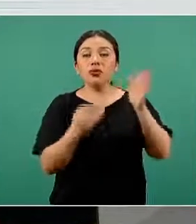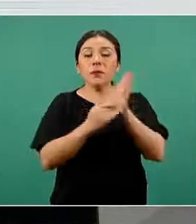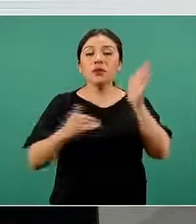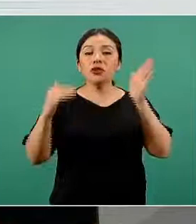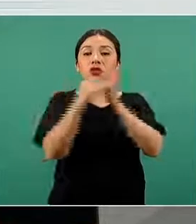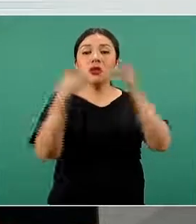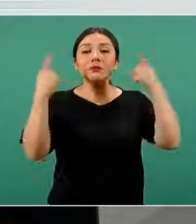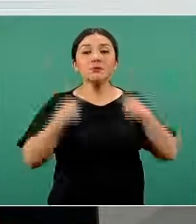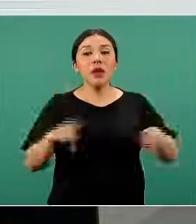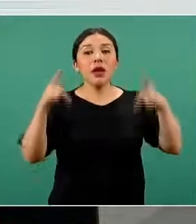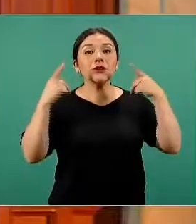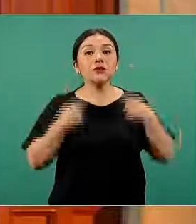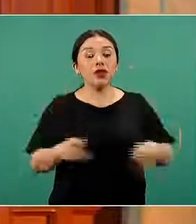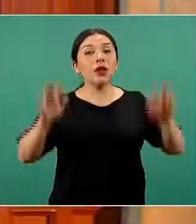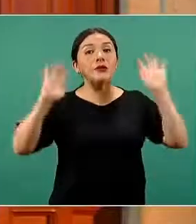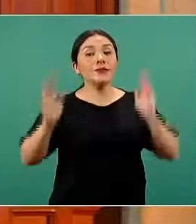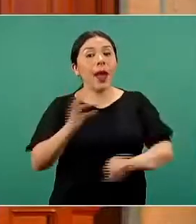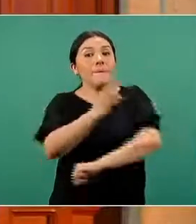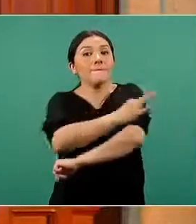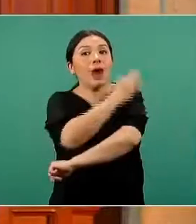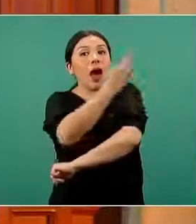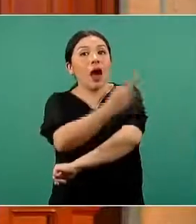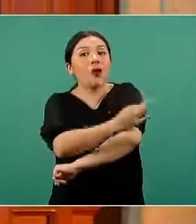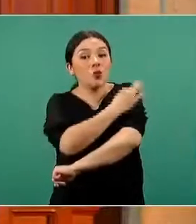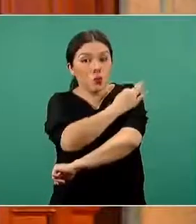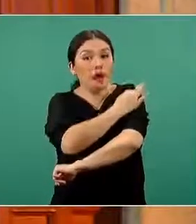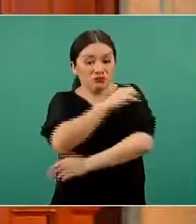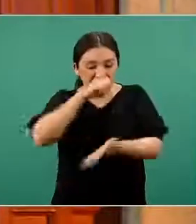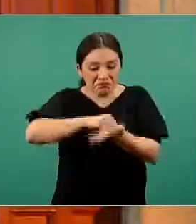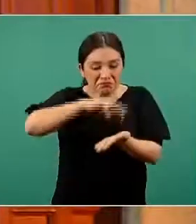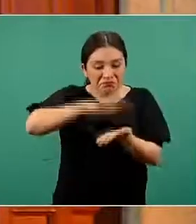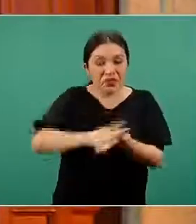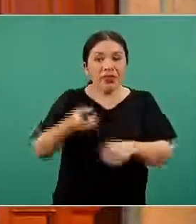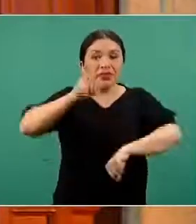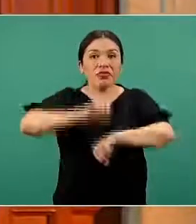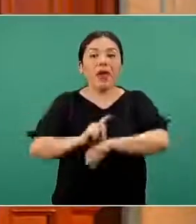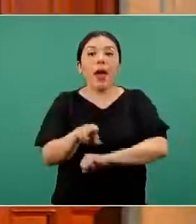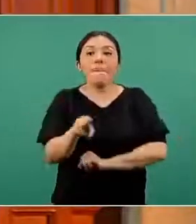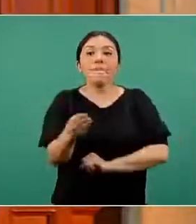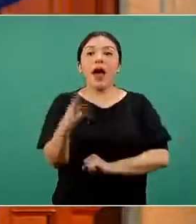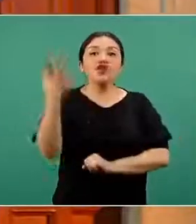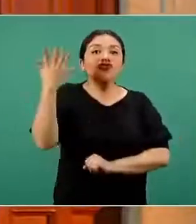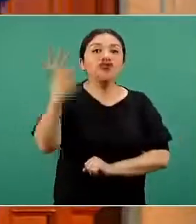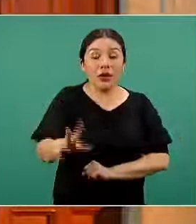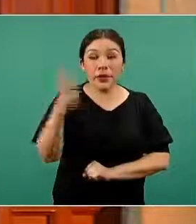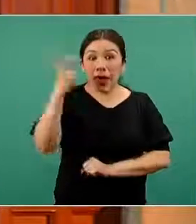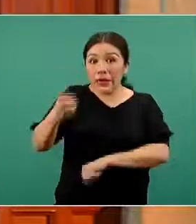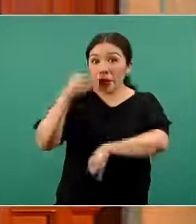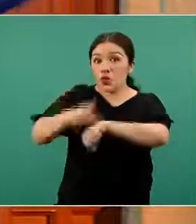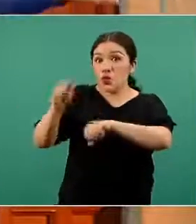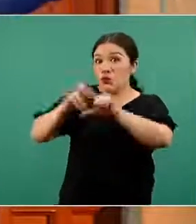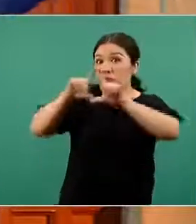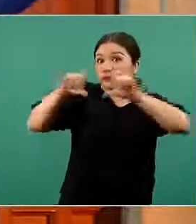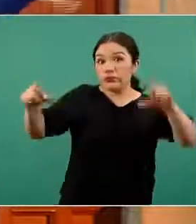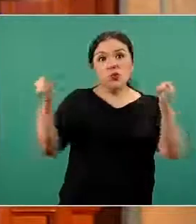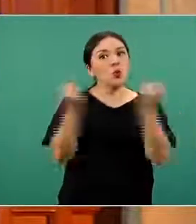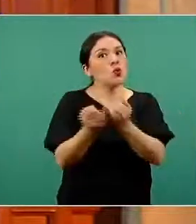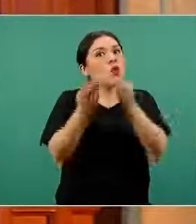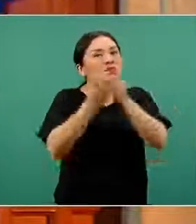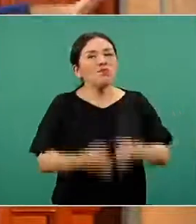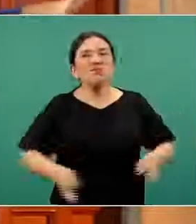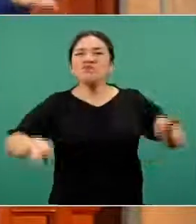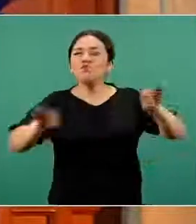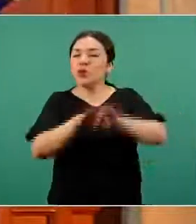de personas vacunadas reportadas al 10 de mayo. Esto es una cifra también muy